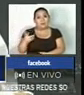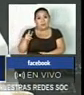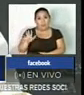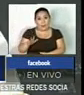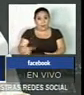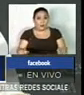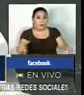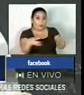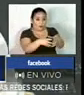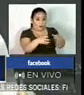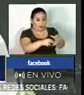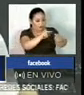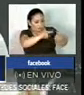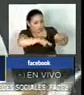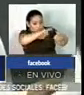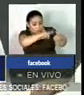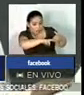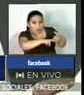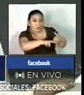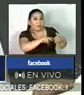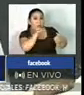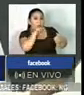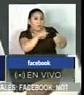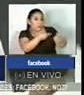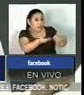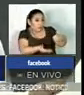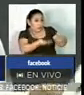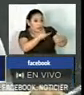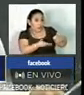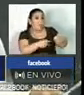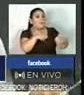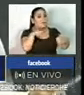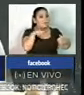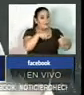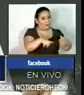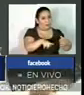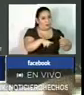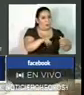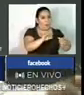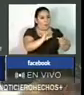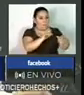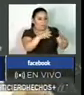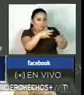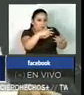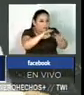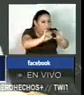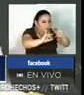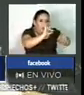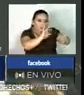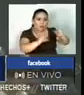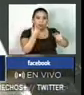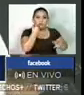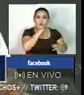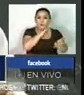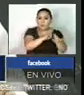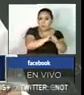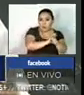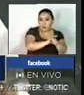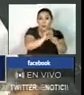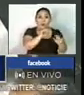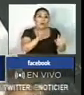siendo diagnosticadas por su posible contaminación del COVID y